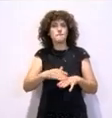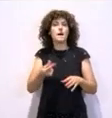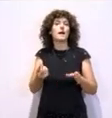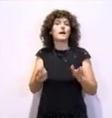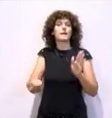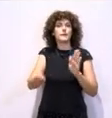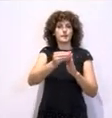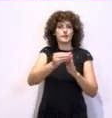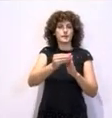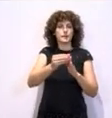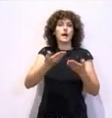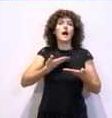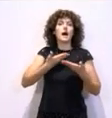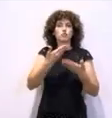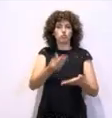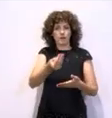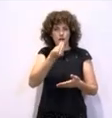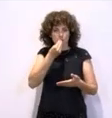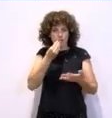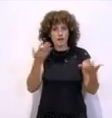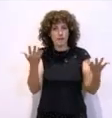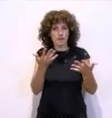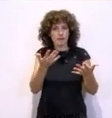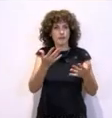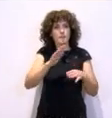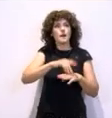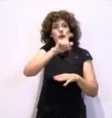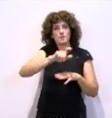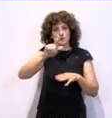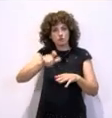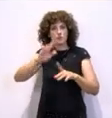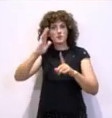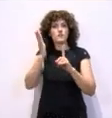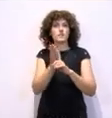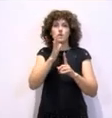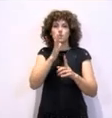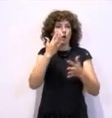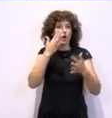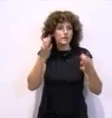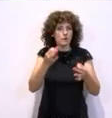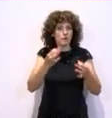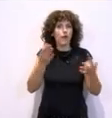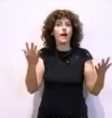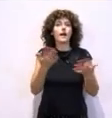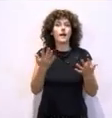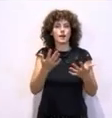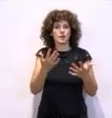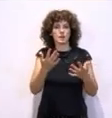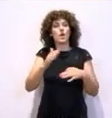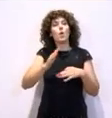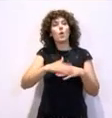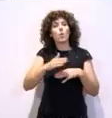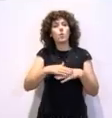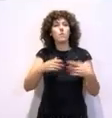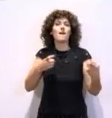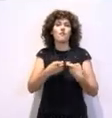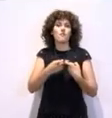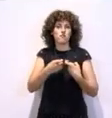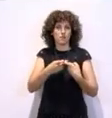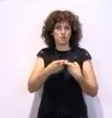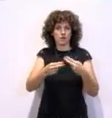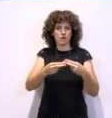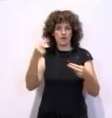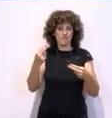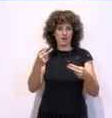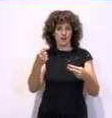ayuda alimentaria de emergencia a las personas afectadas por la inseguridad alimentaria grave a causa del conflicto en la Franja